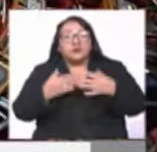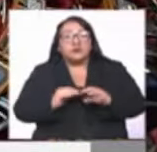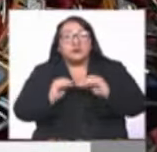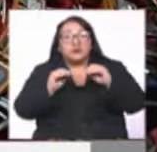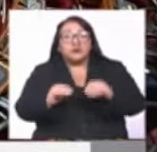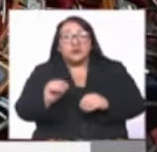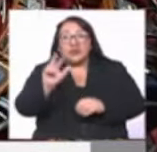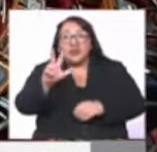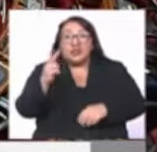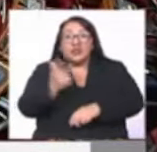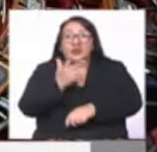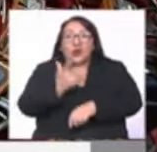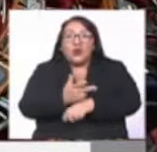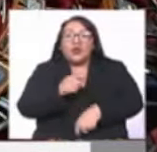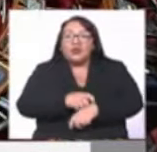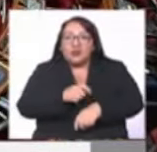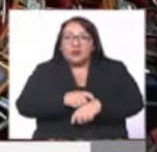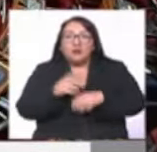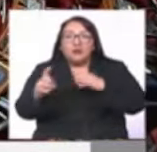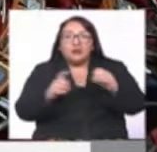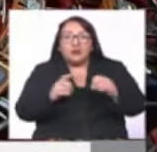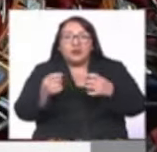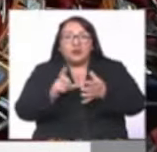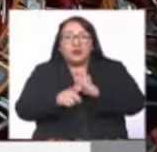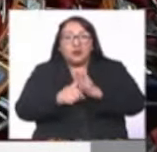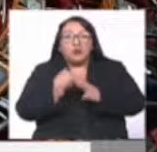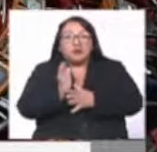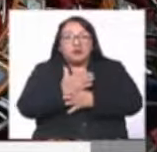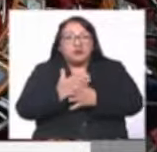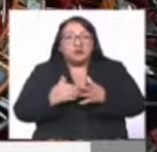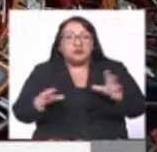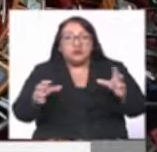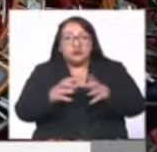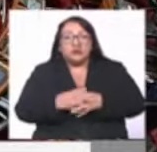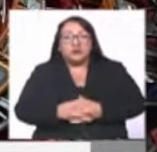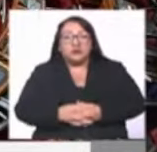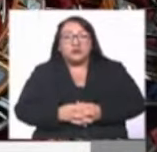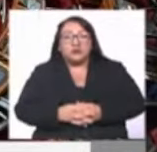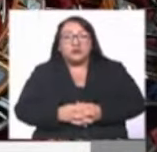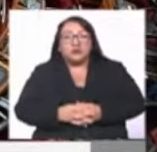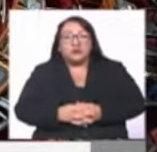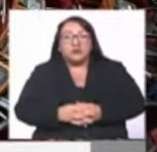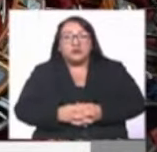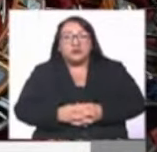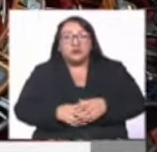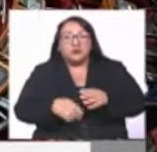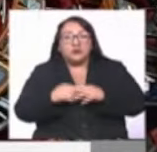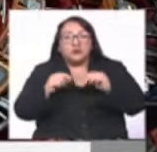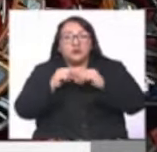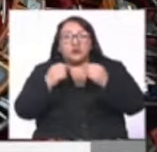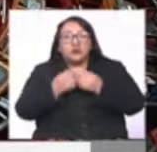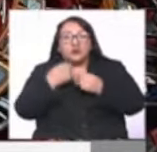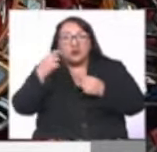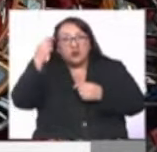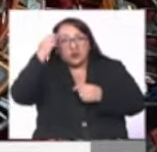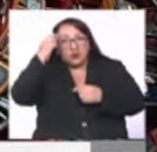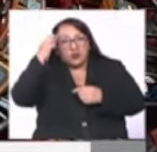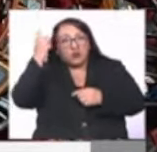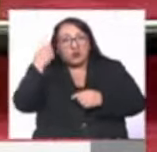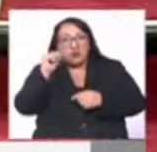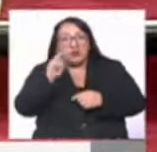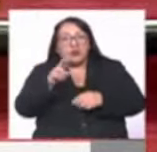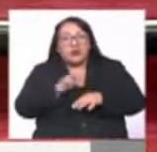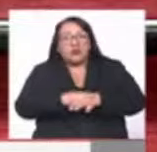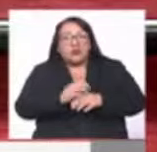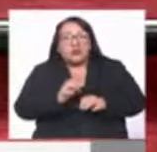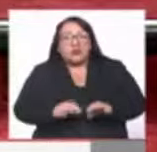3 horas del tiempo de debate que será distribu proporcionalmente entre los grupos parlamentarios para ver